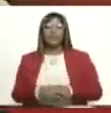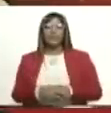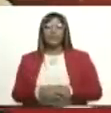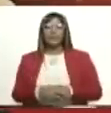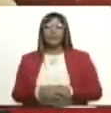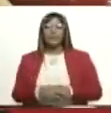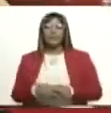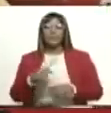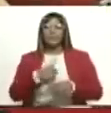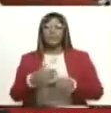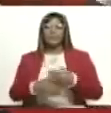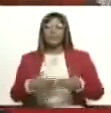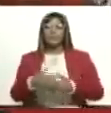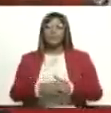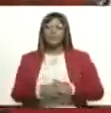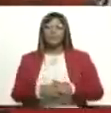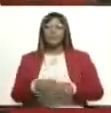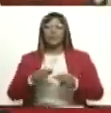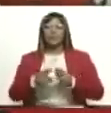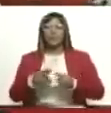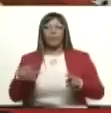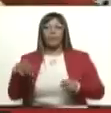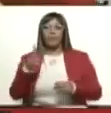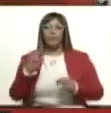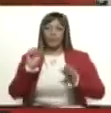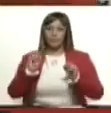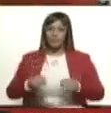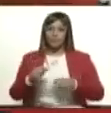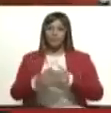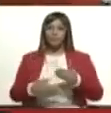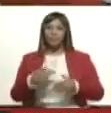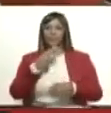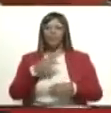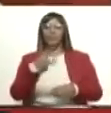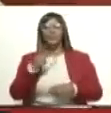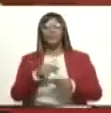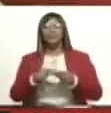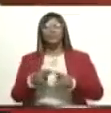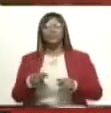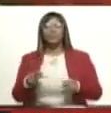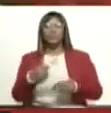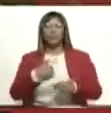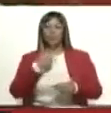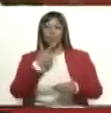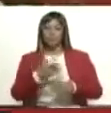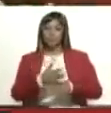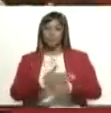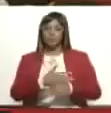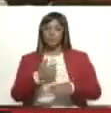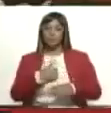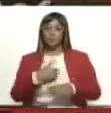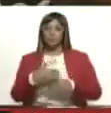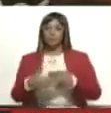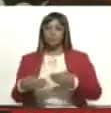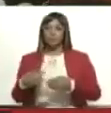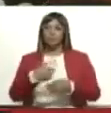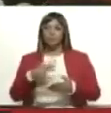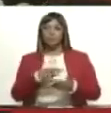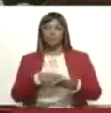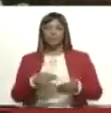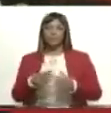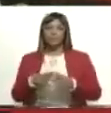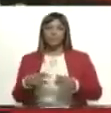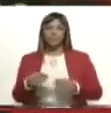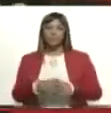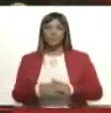una transición en paz en Venezuela, sí, un cambio político en paz. Dicho esto, paso a... No voy a leer toda